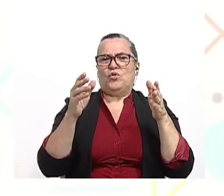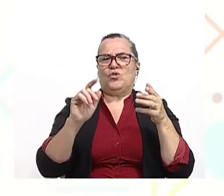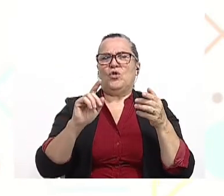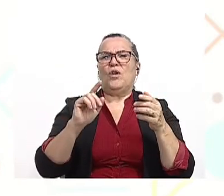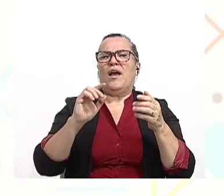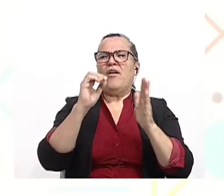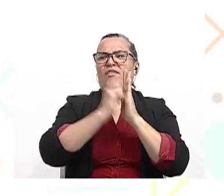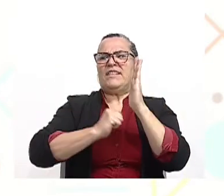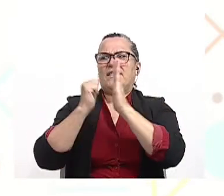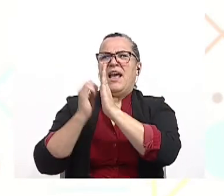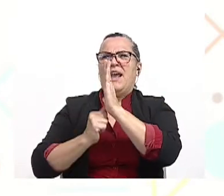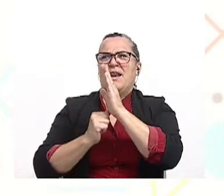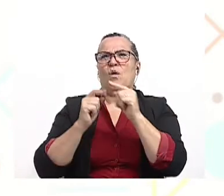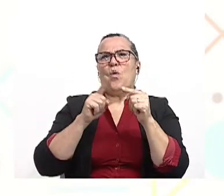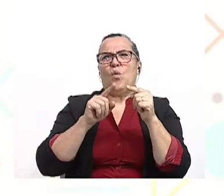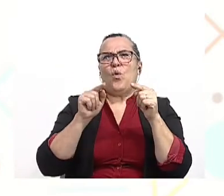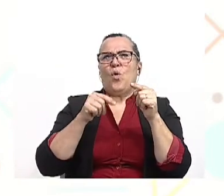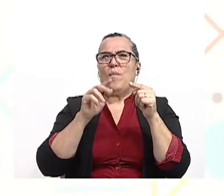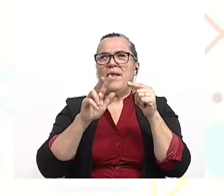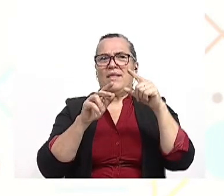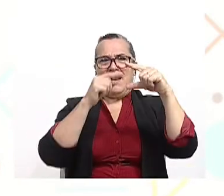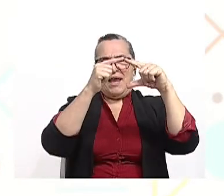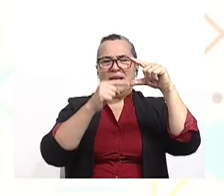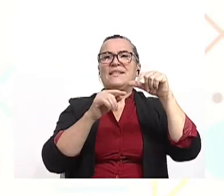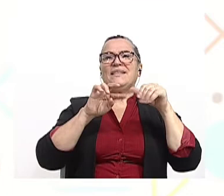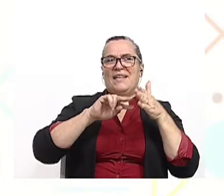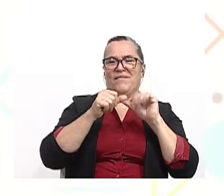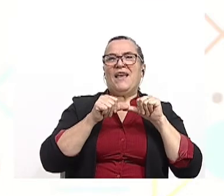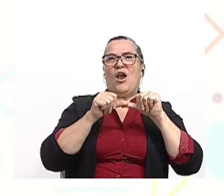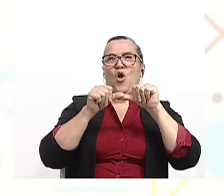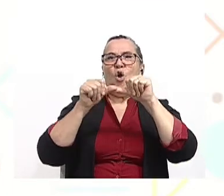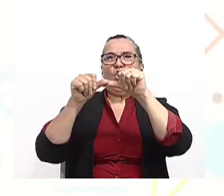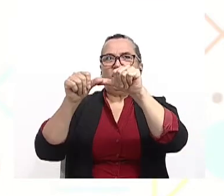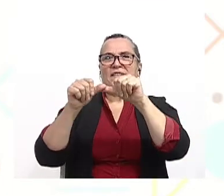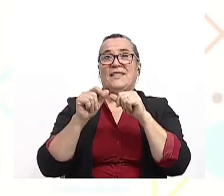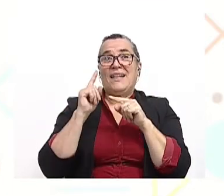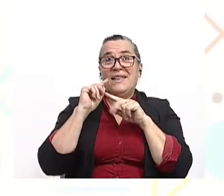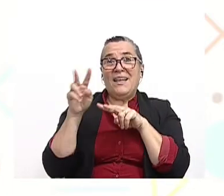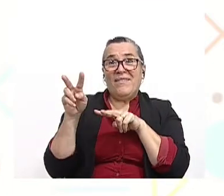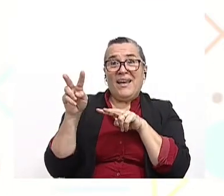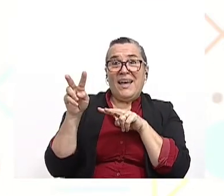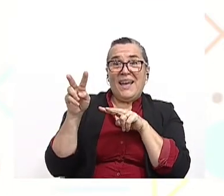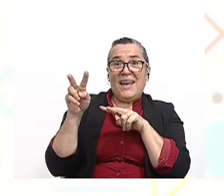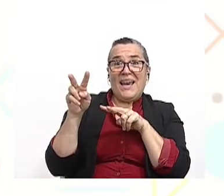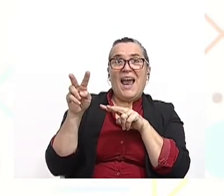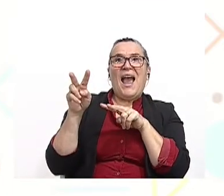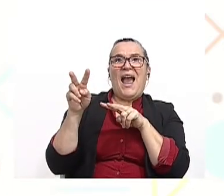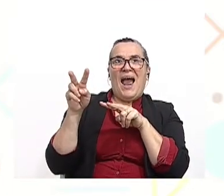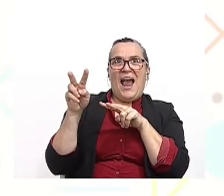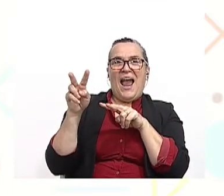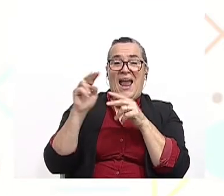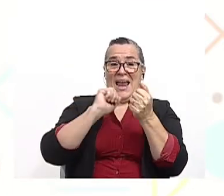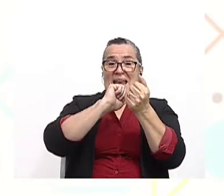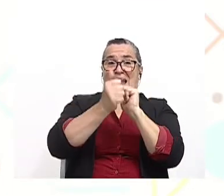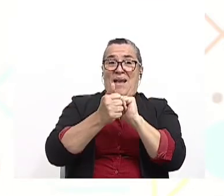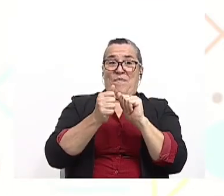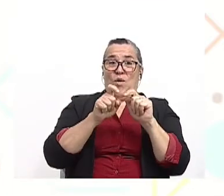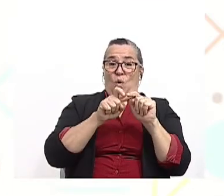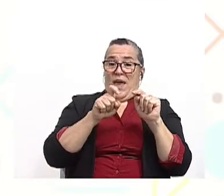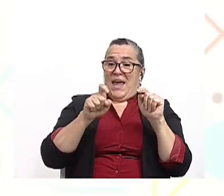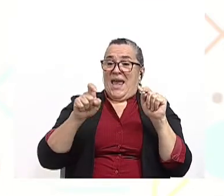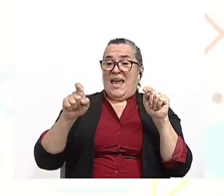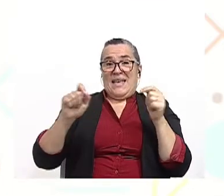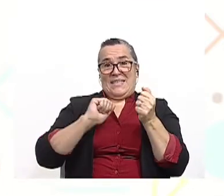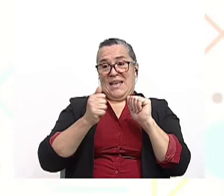da? 1,3. Quiere decir que es constante. ¿Lo vieron? Entonces, el cambio en x es